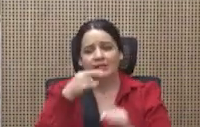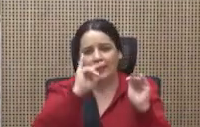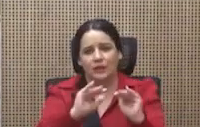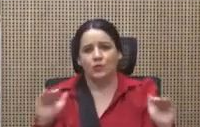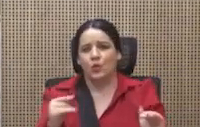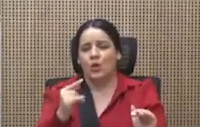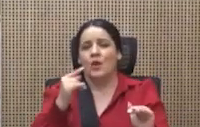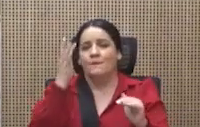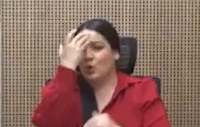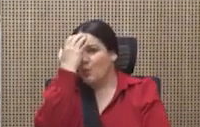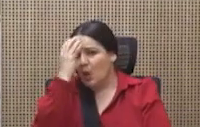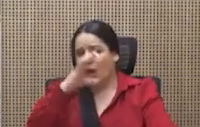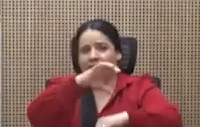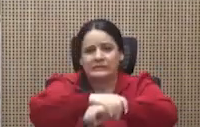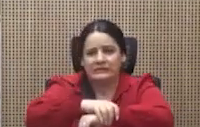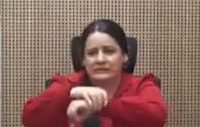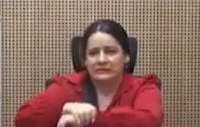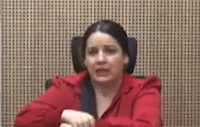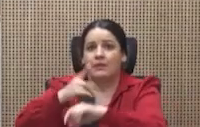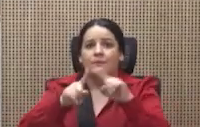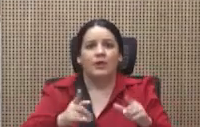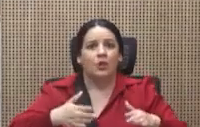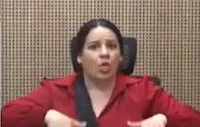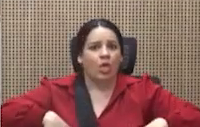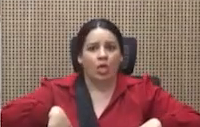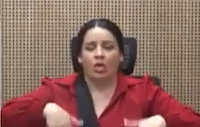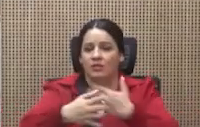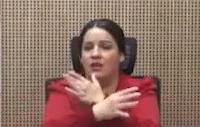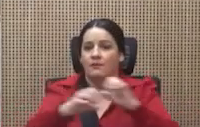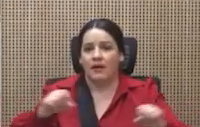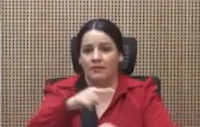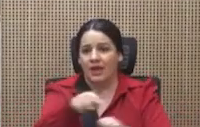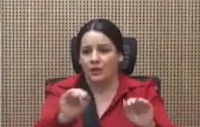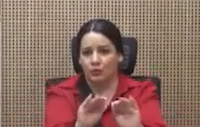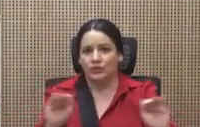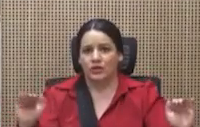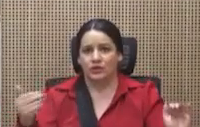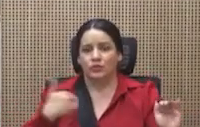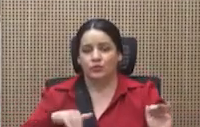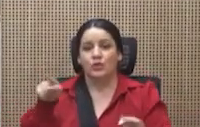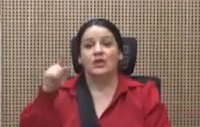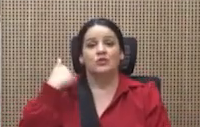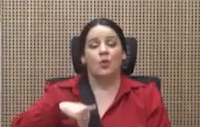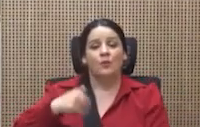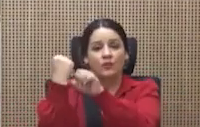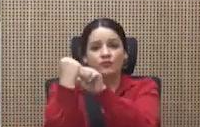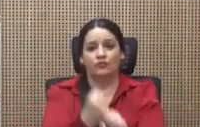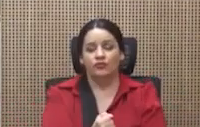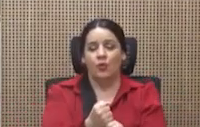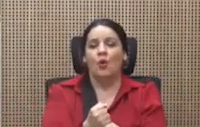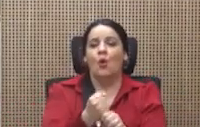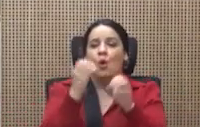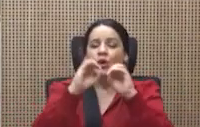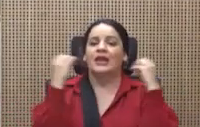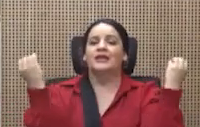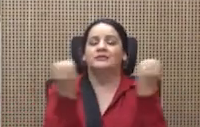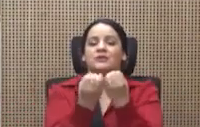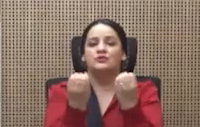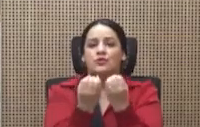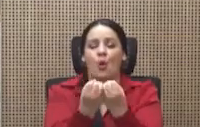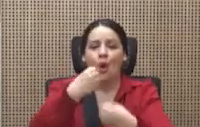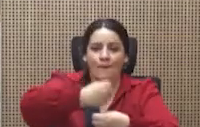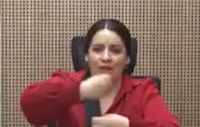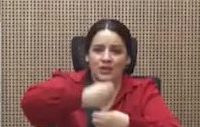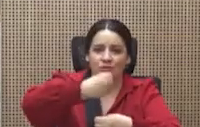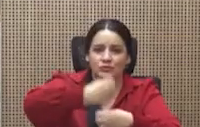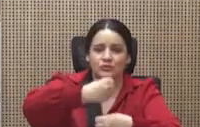no se rescataban a los niños y niñas timbalar en el año 2013 funda la organización sin fines de lucro operation